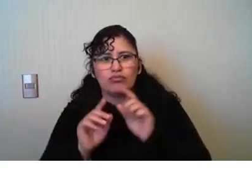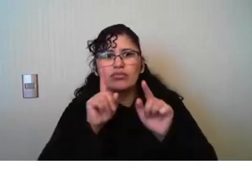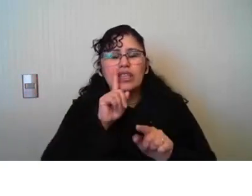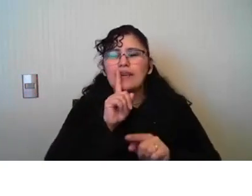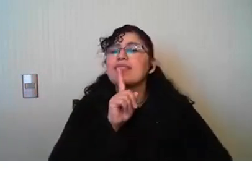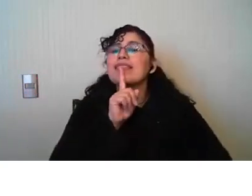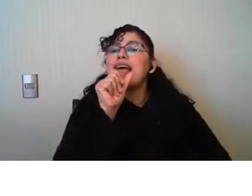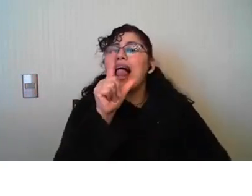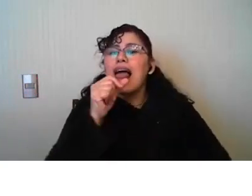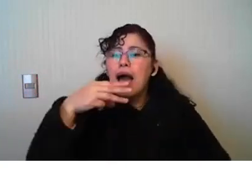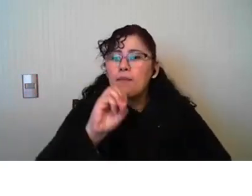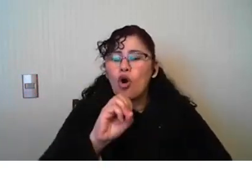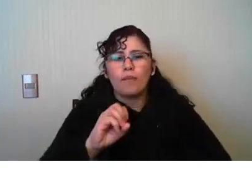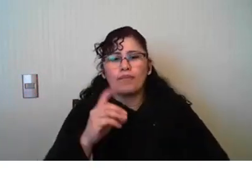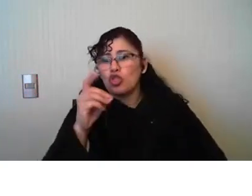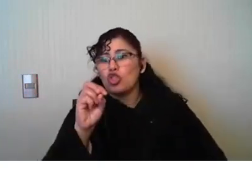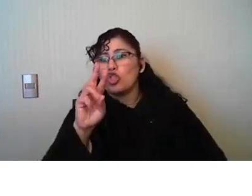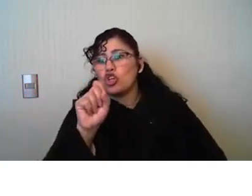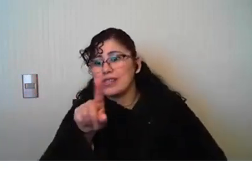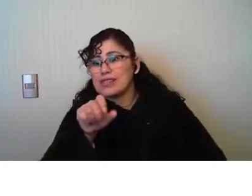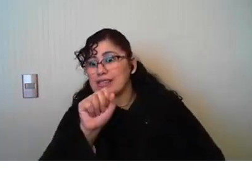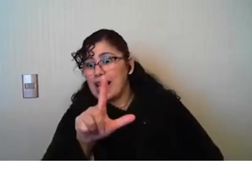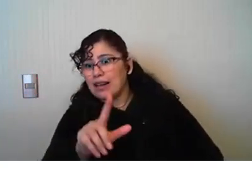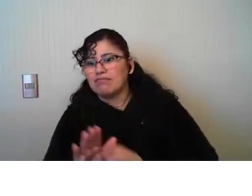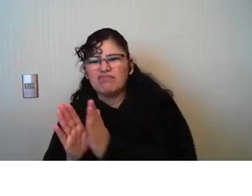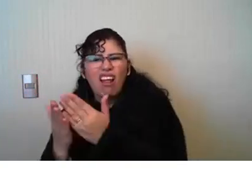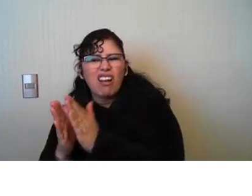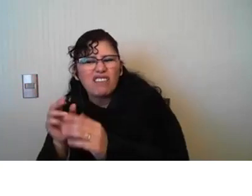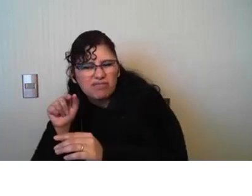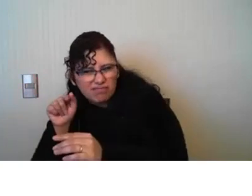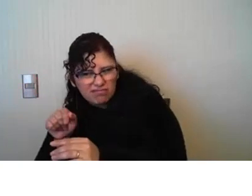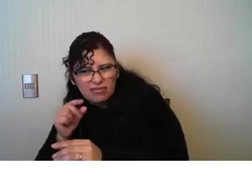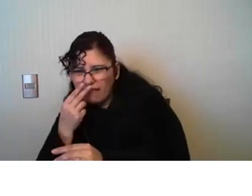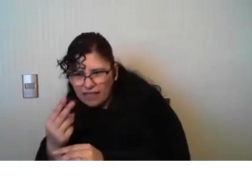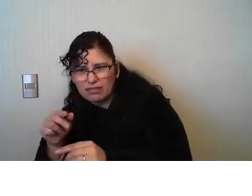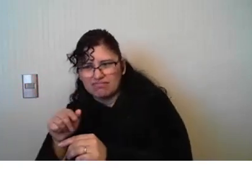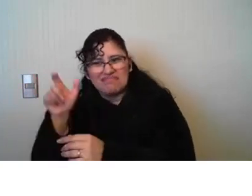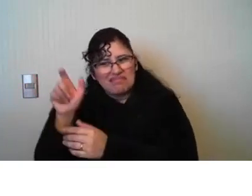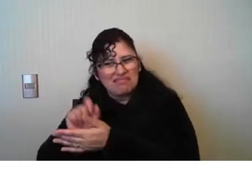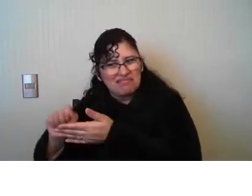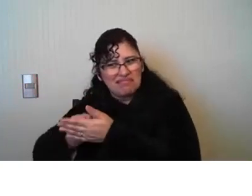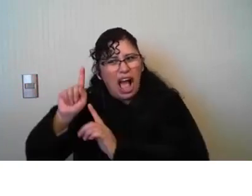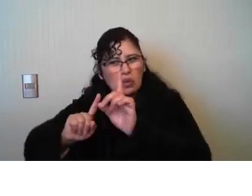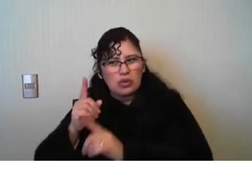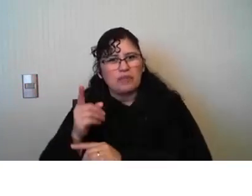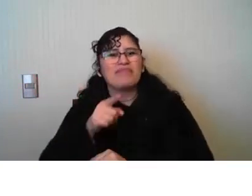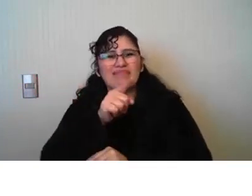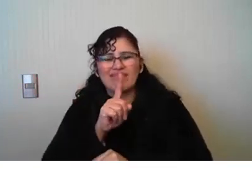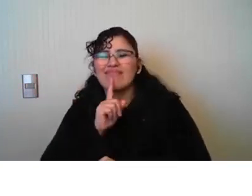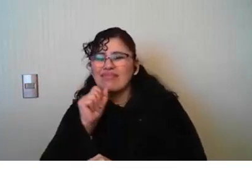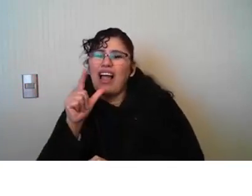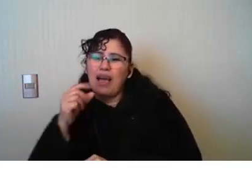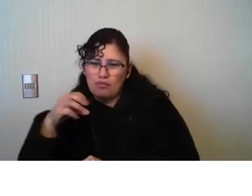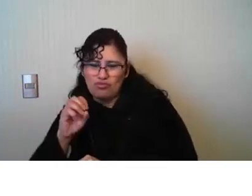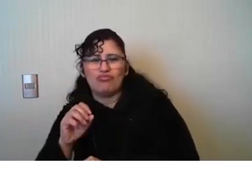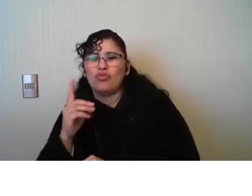dorsal. Lo que usted lee en la literatura como tálamo, también en algunos autores lo pueden encontrar como tálamo dorsal. Nosotros